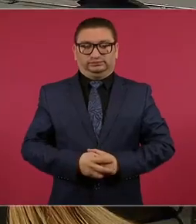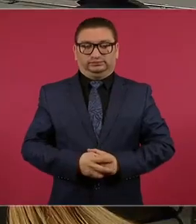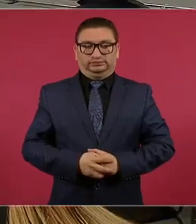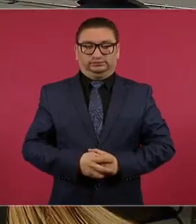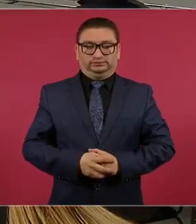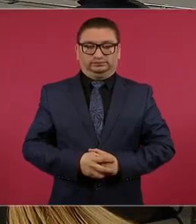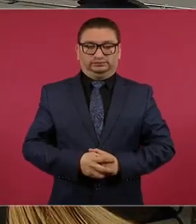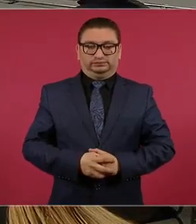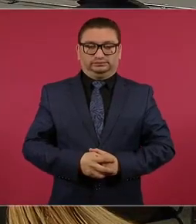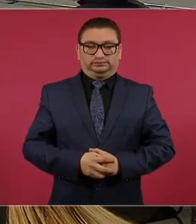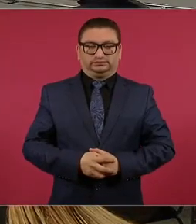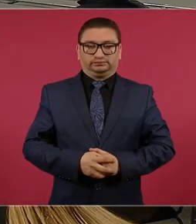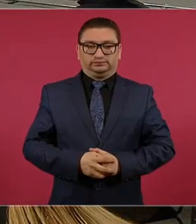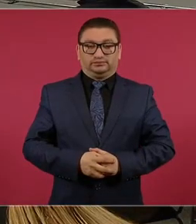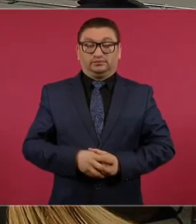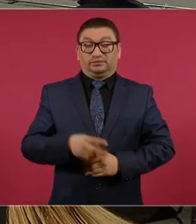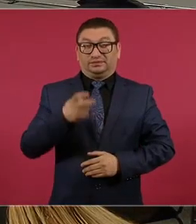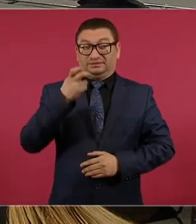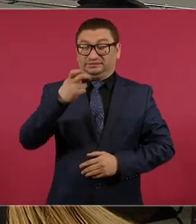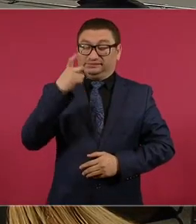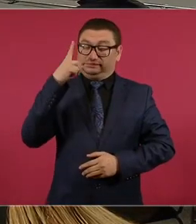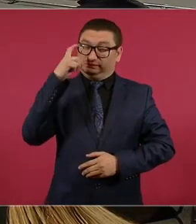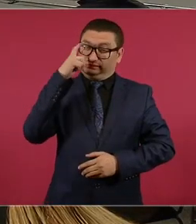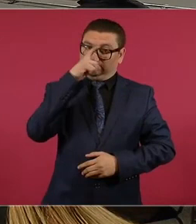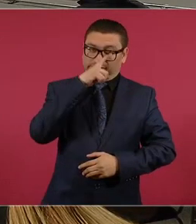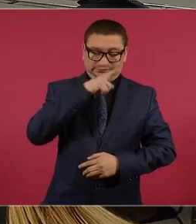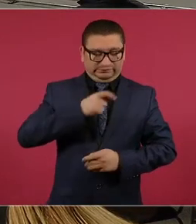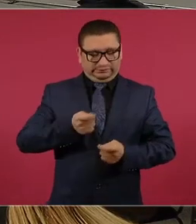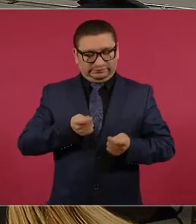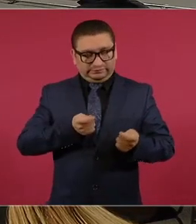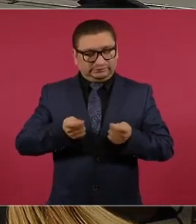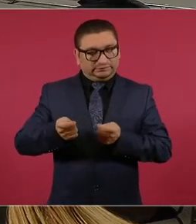caída y nos costó